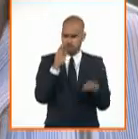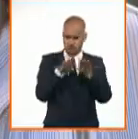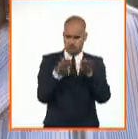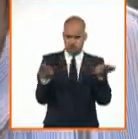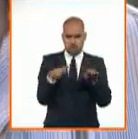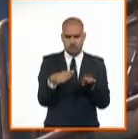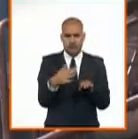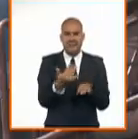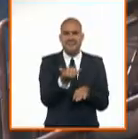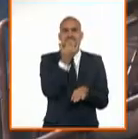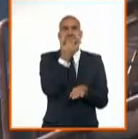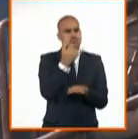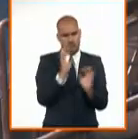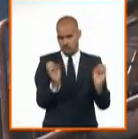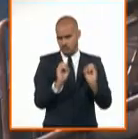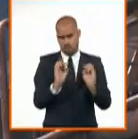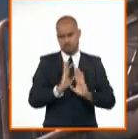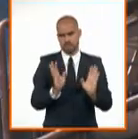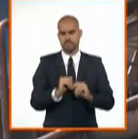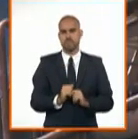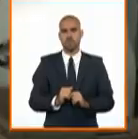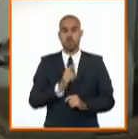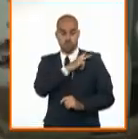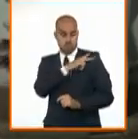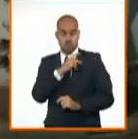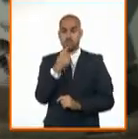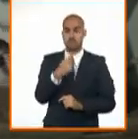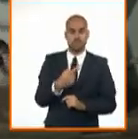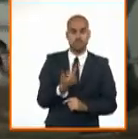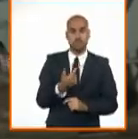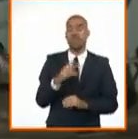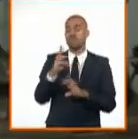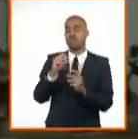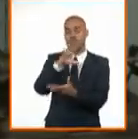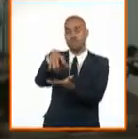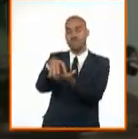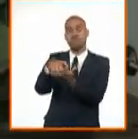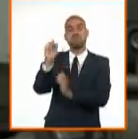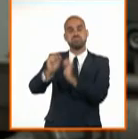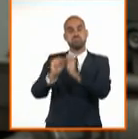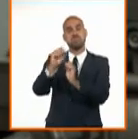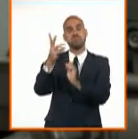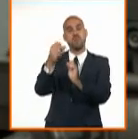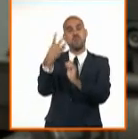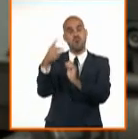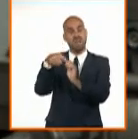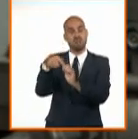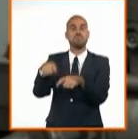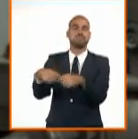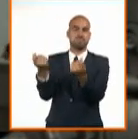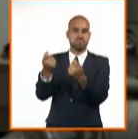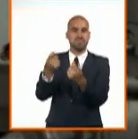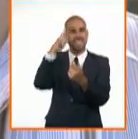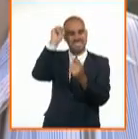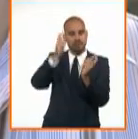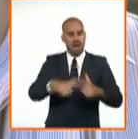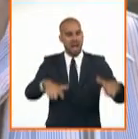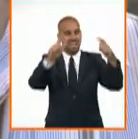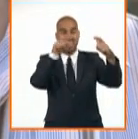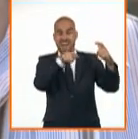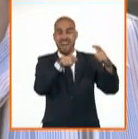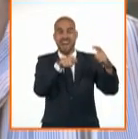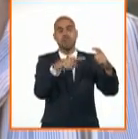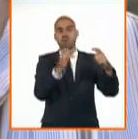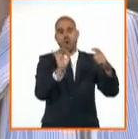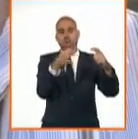funcionamiento según el directivo la unidad número 4 se encuentra fuera de servicio por salideros en la caldera en estos momentos se realiza